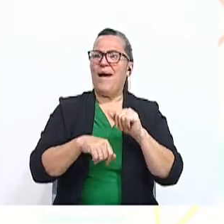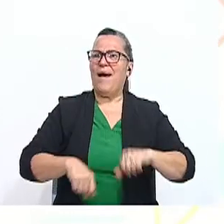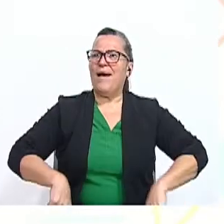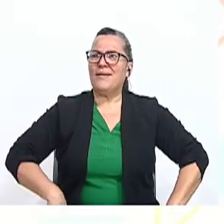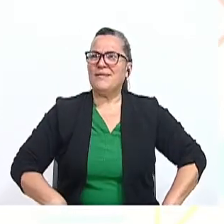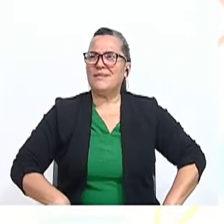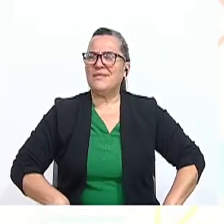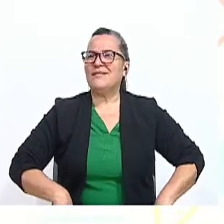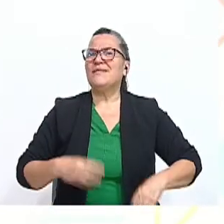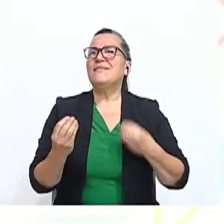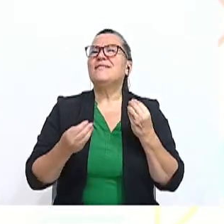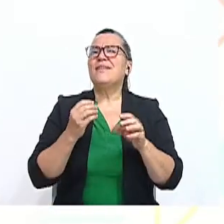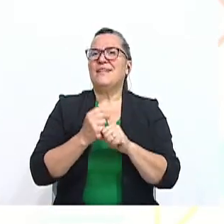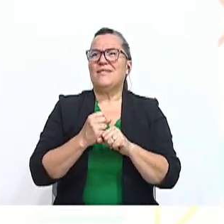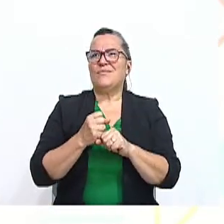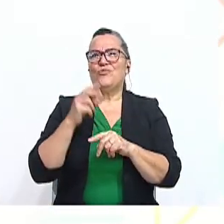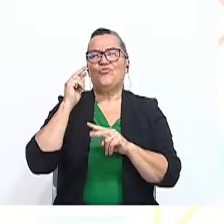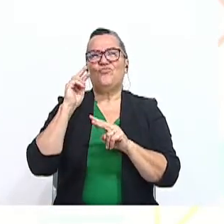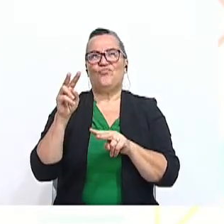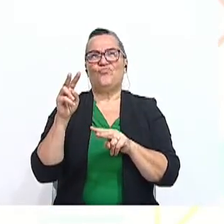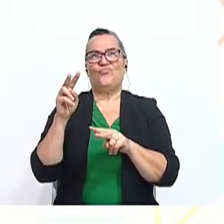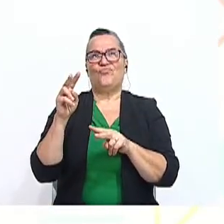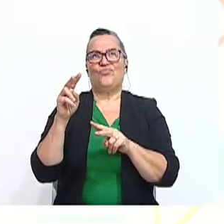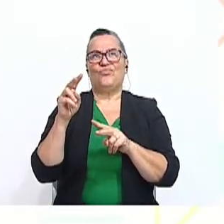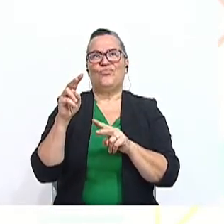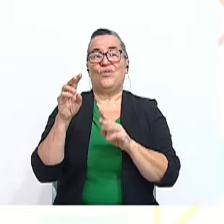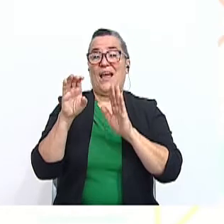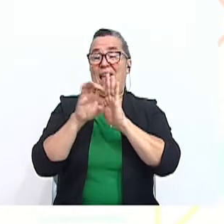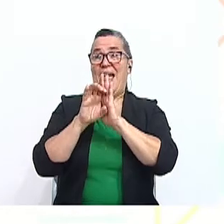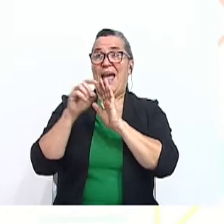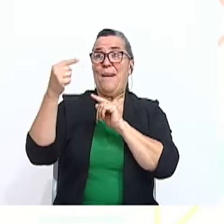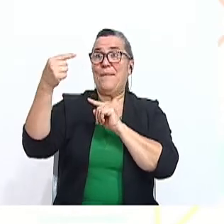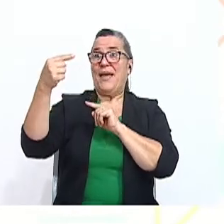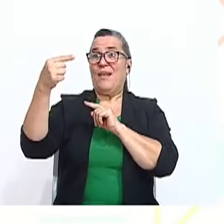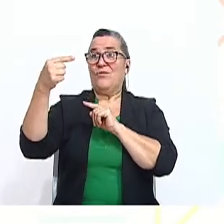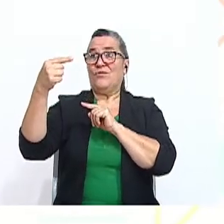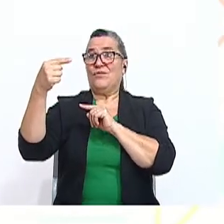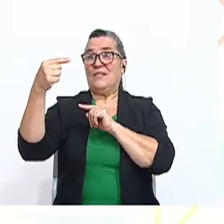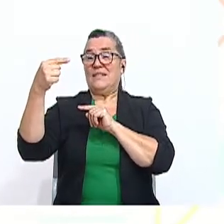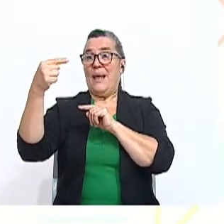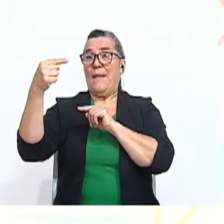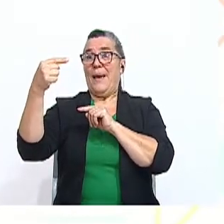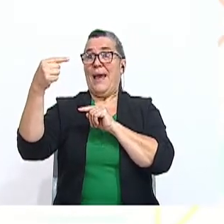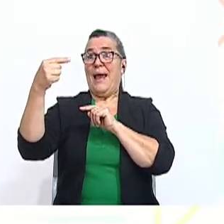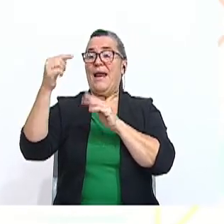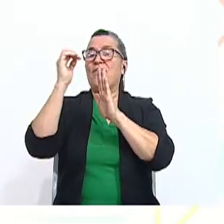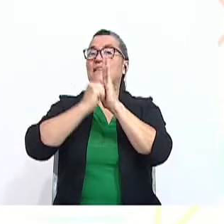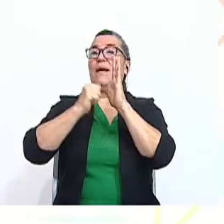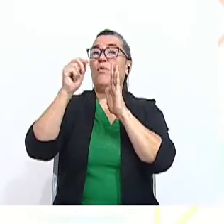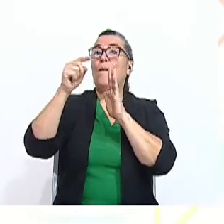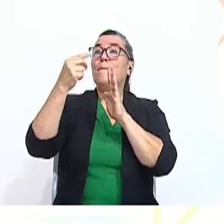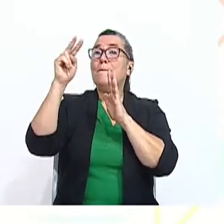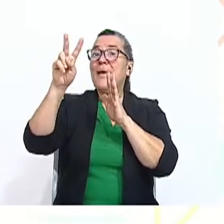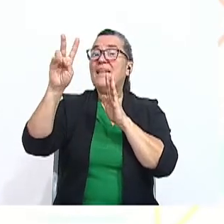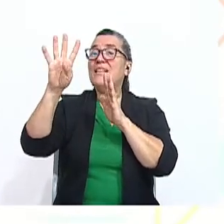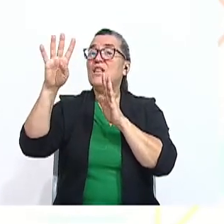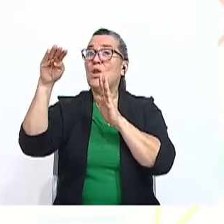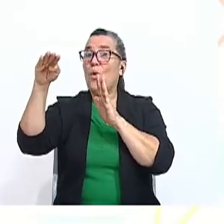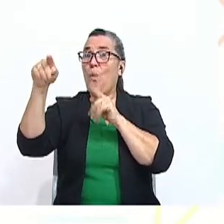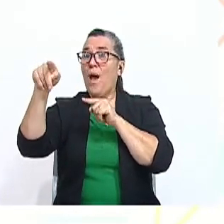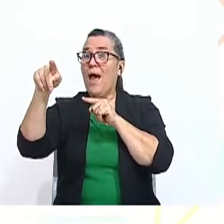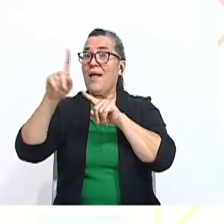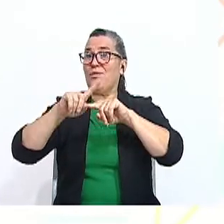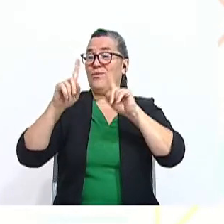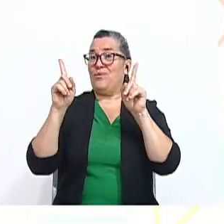podemos hacer? Observemos lo siguiente. Acá en la primera le estamos restando 24.000,